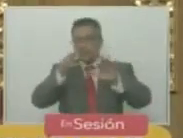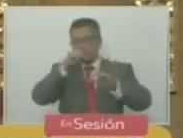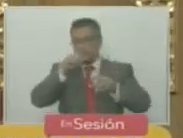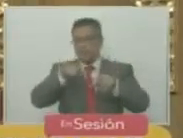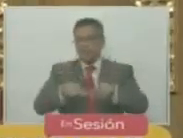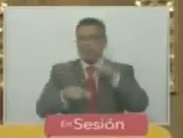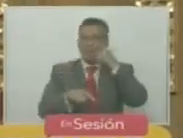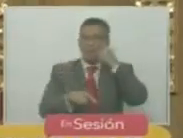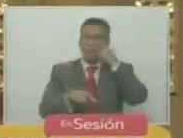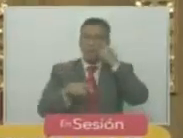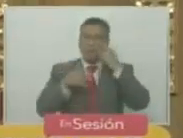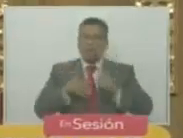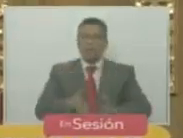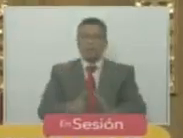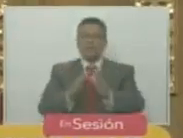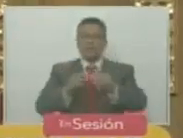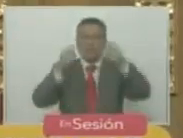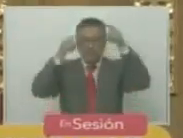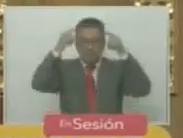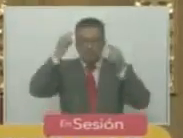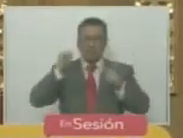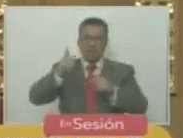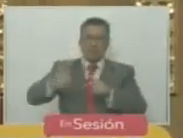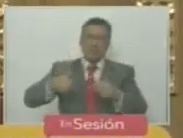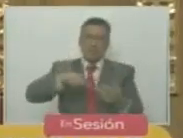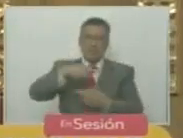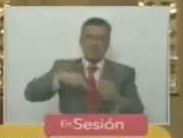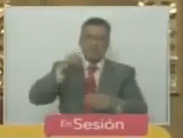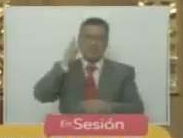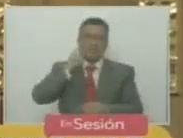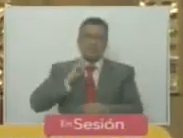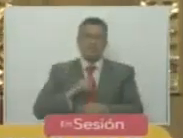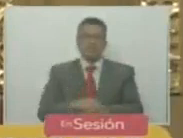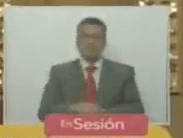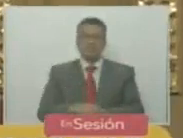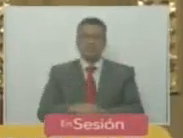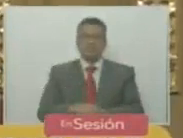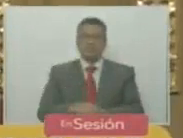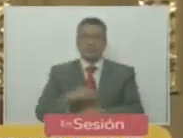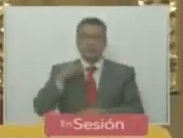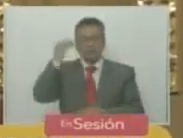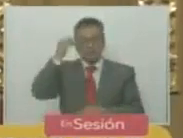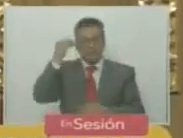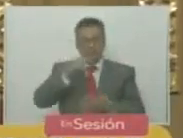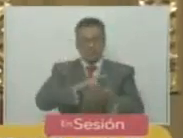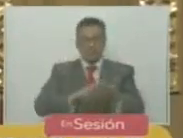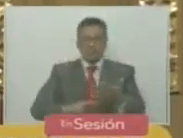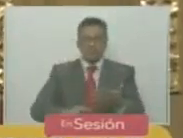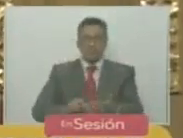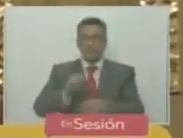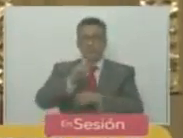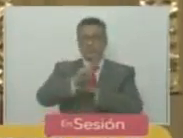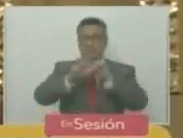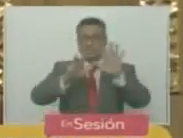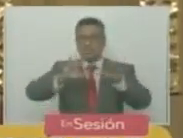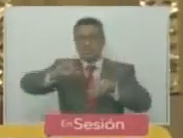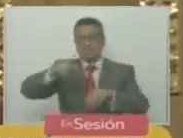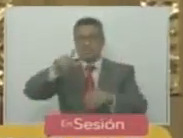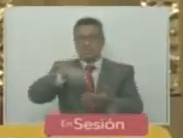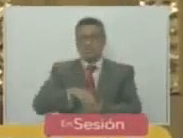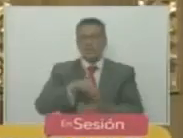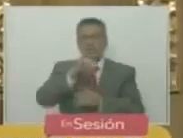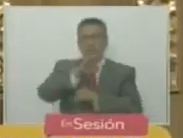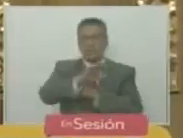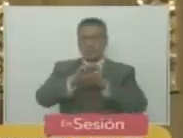Hugo Chávez, comandante eterno de la Revolución Bolivariana. Considerando que el 28 de